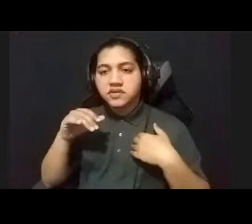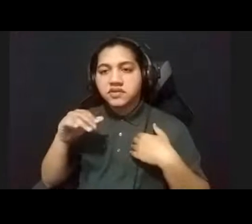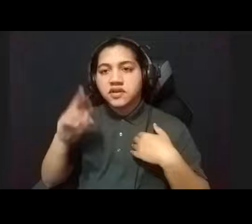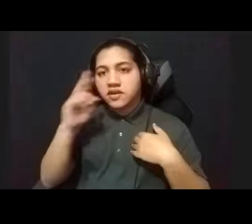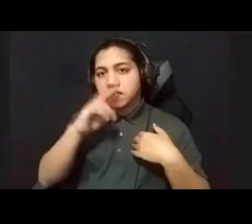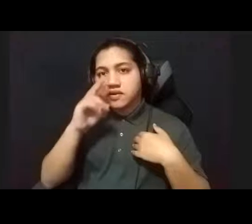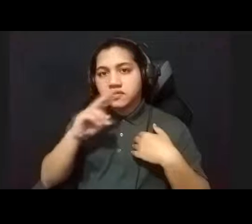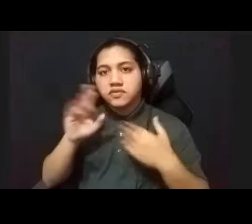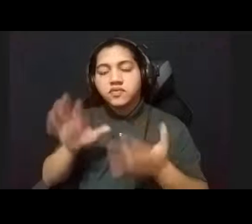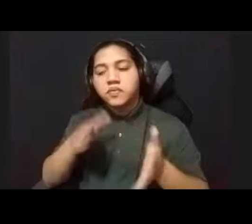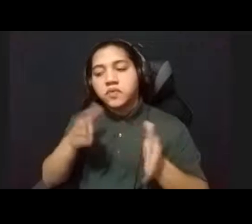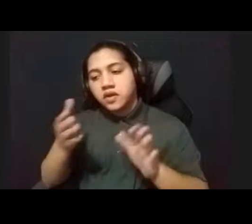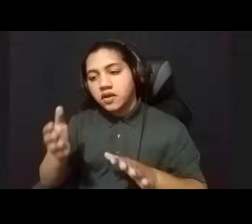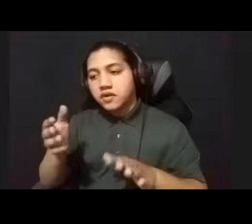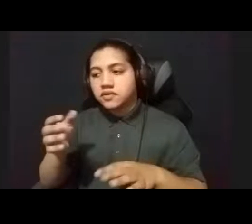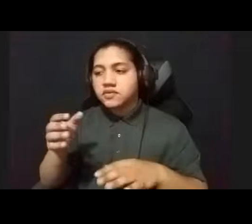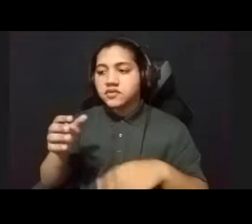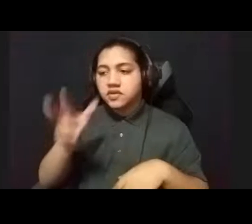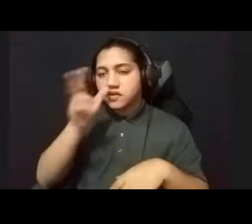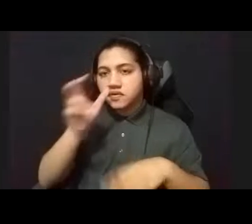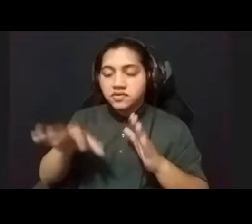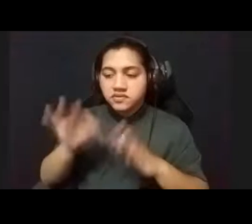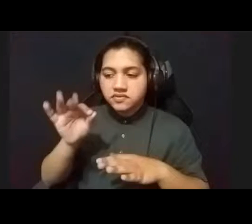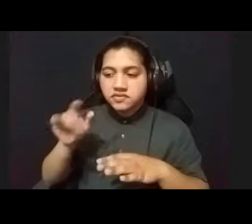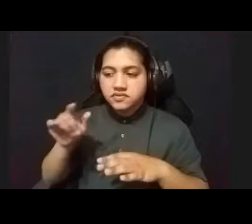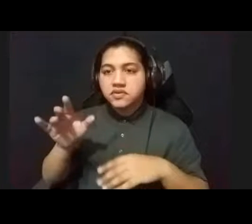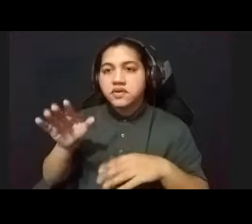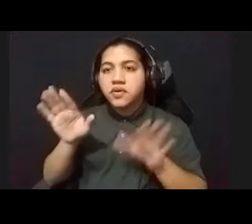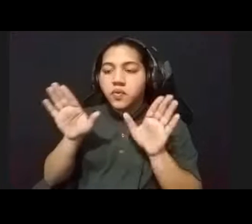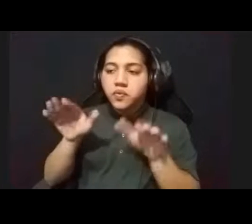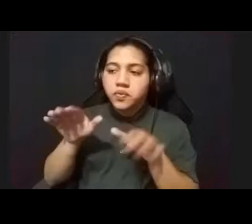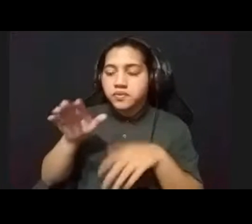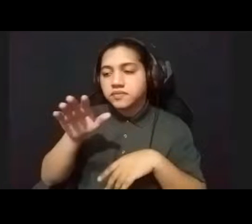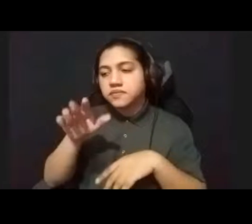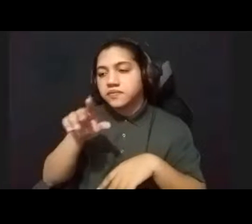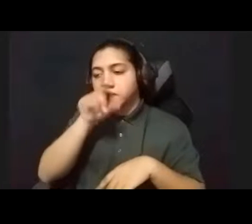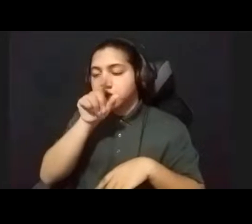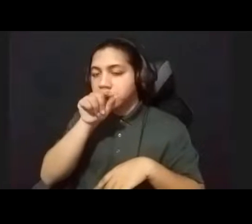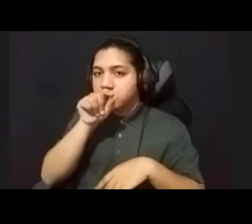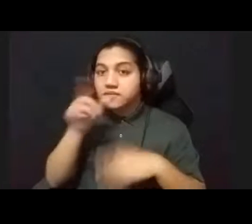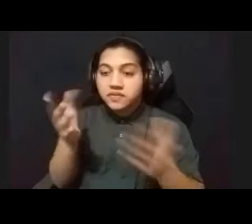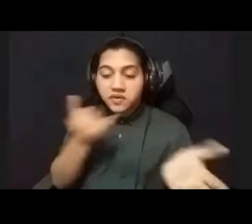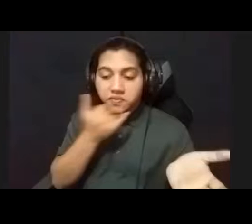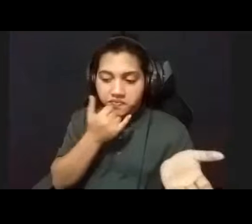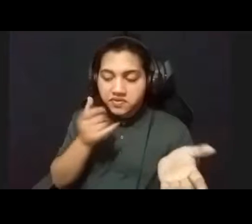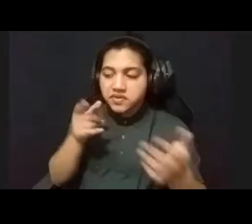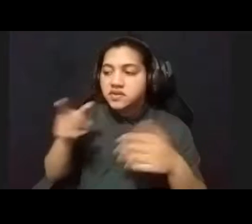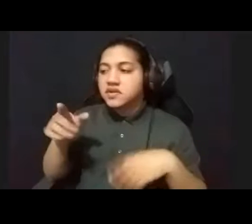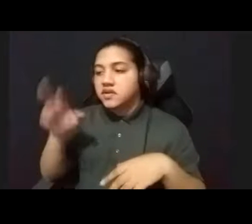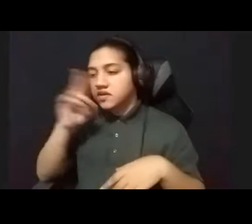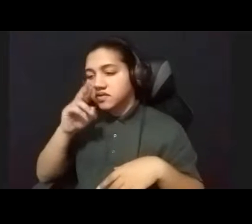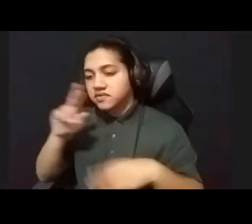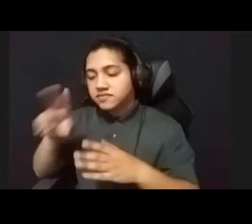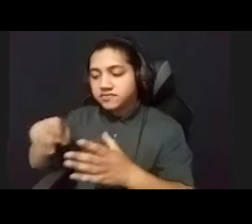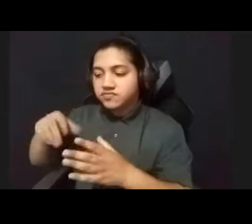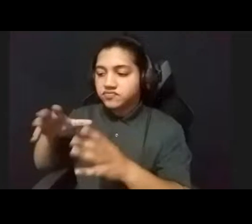ratoncito muere y la cucarachita lo encuentra y viene el pajarito y le dice, ¿qué fue lo que pasó, cucarachita? Que el ratoncito Pérez se cayó